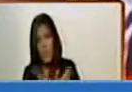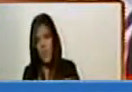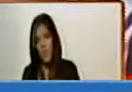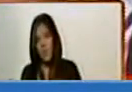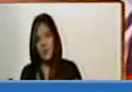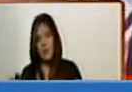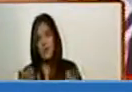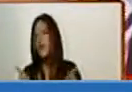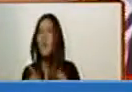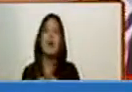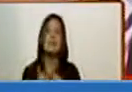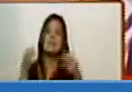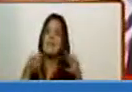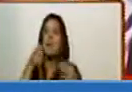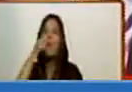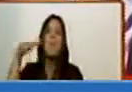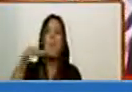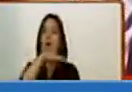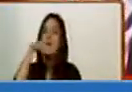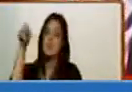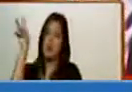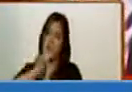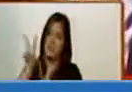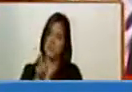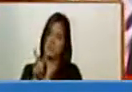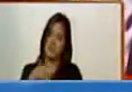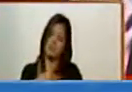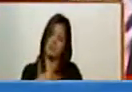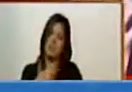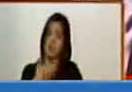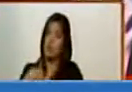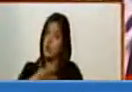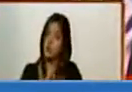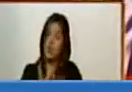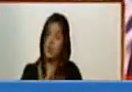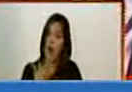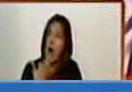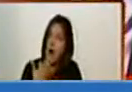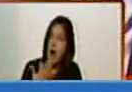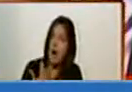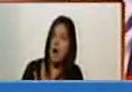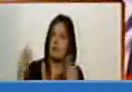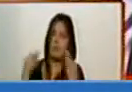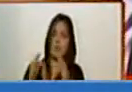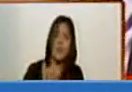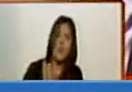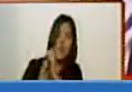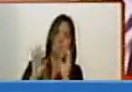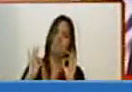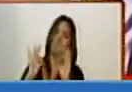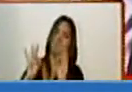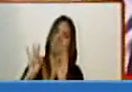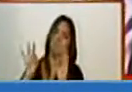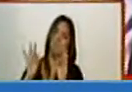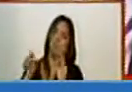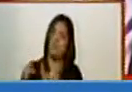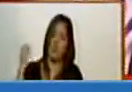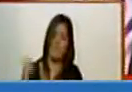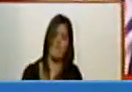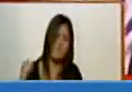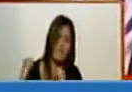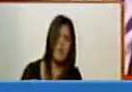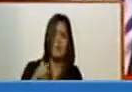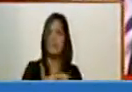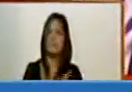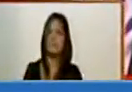se lo estuviera dando todo el pueblo de Venezuela. Presidenta Dilma, la admiramos verdaderamente en su liderazgo. Siga usted con fortaleza hacia